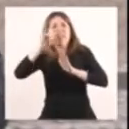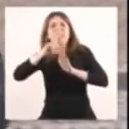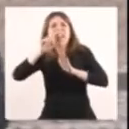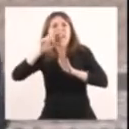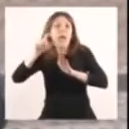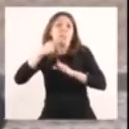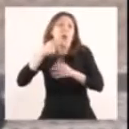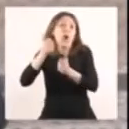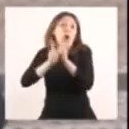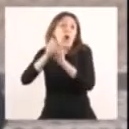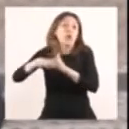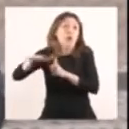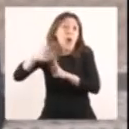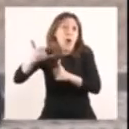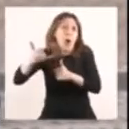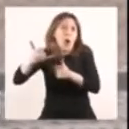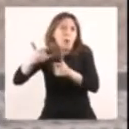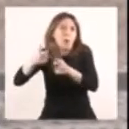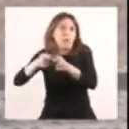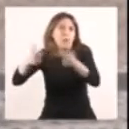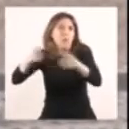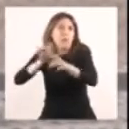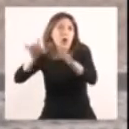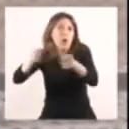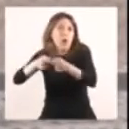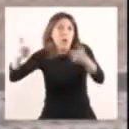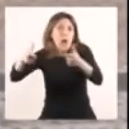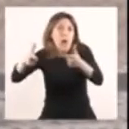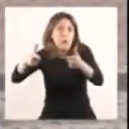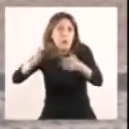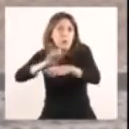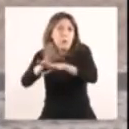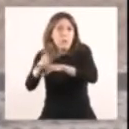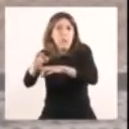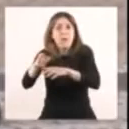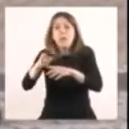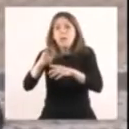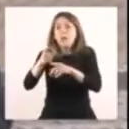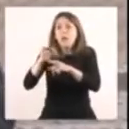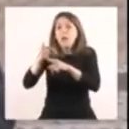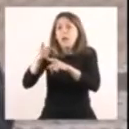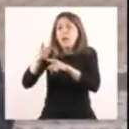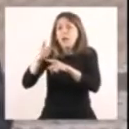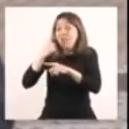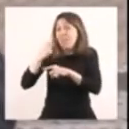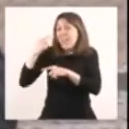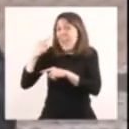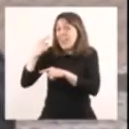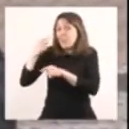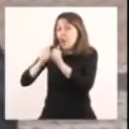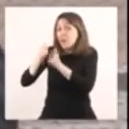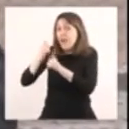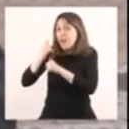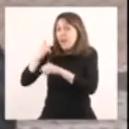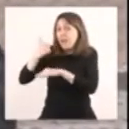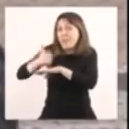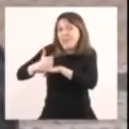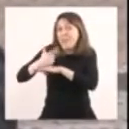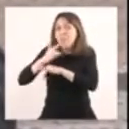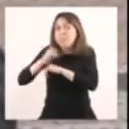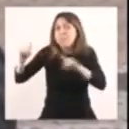día. Y de allí dijimos que estábamos ya ahora en el que en el AMBA la cosa